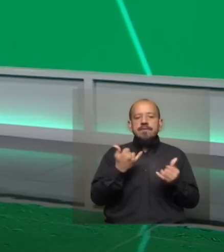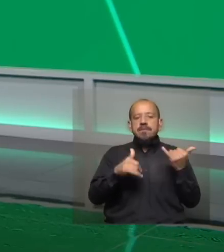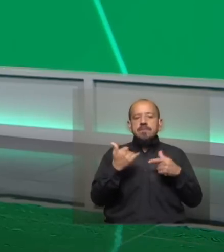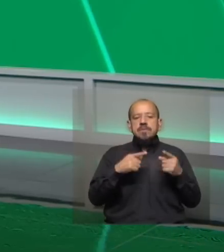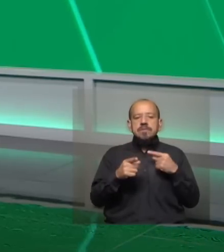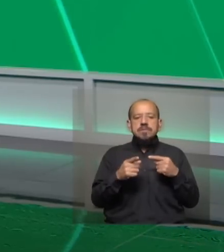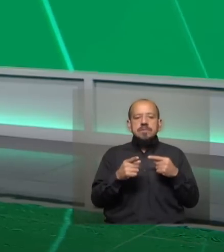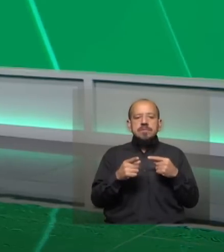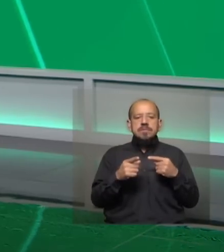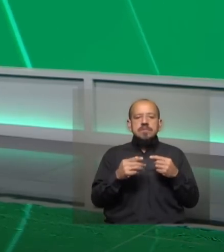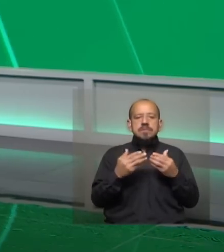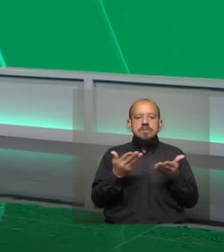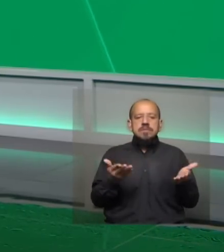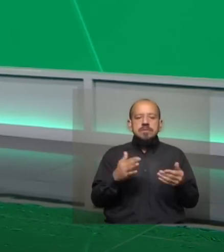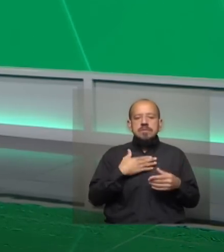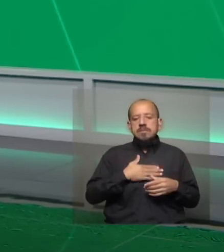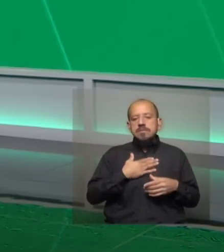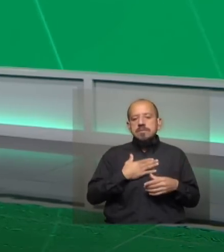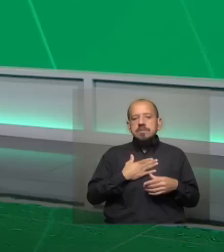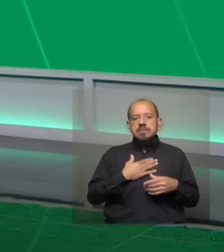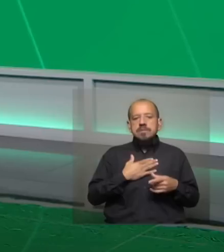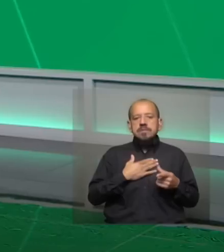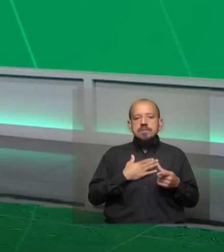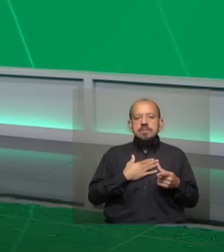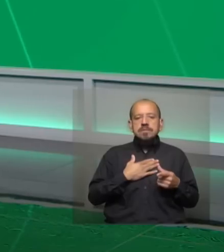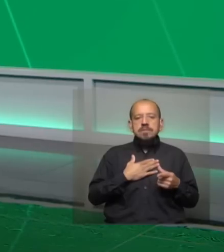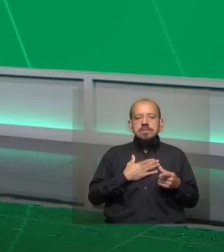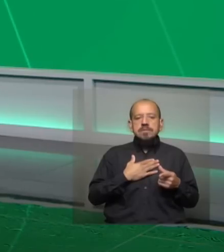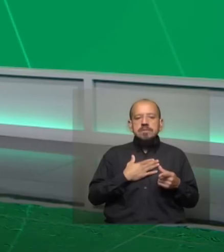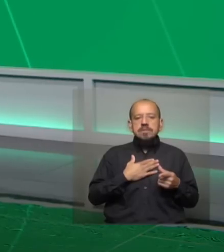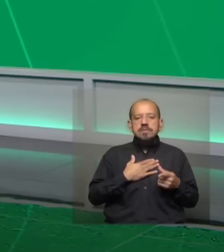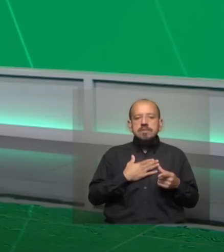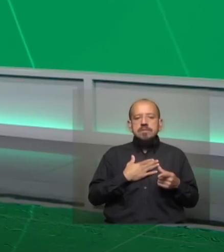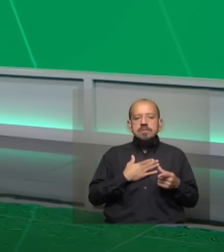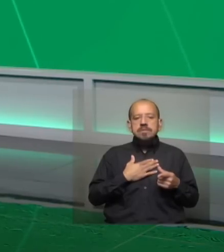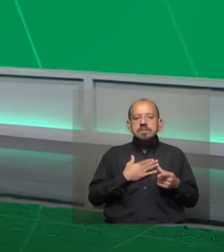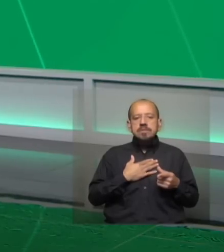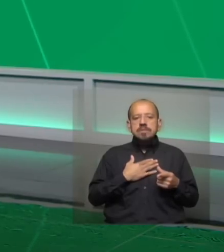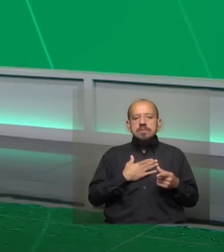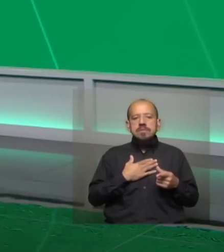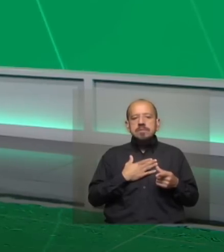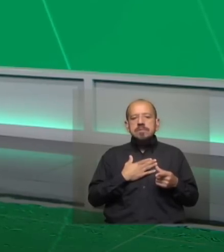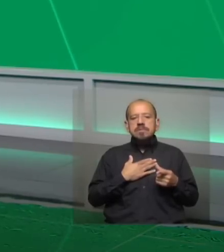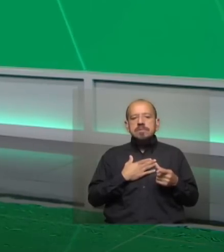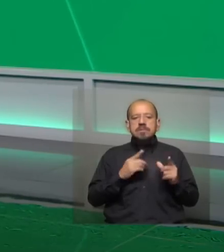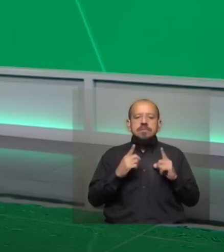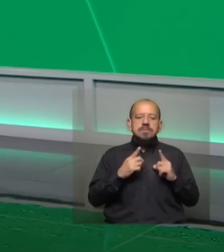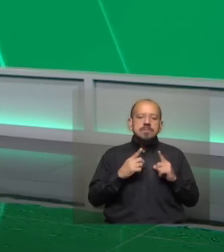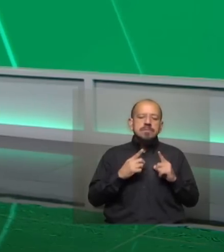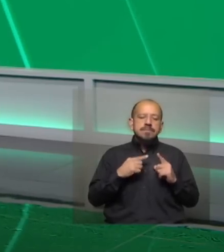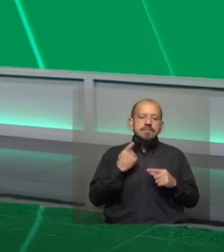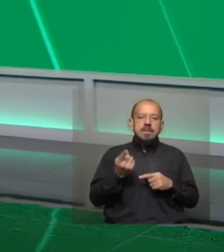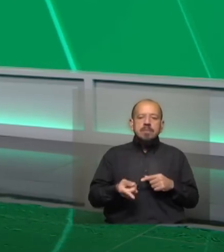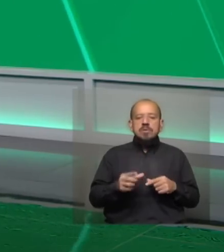un saludo también un gusto para para bueno quienes nos han visto y también esperamos con ansias